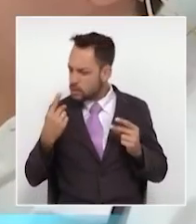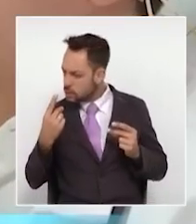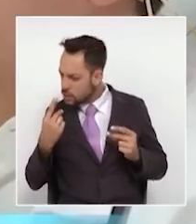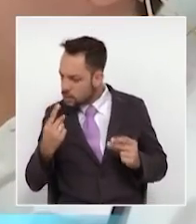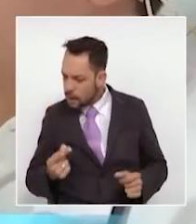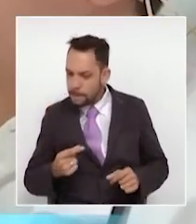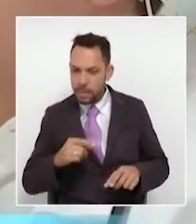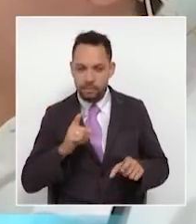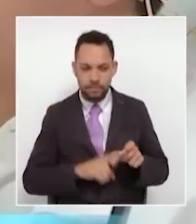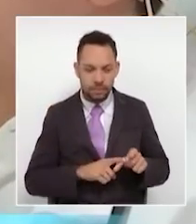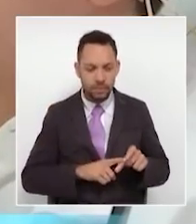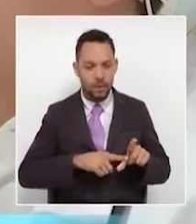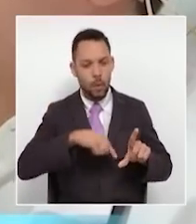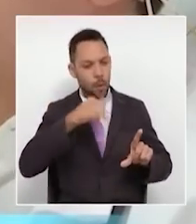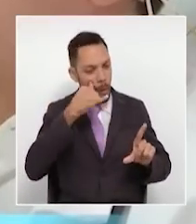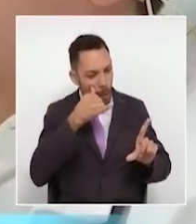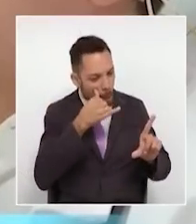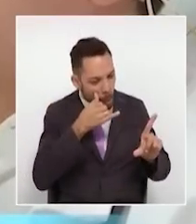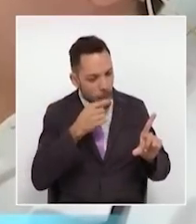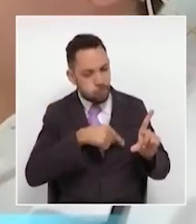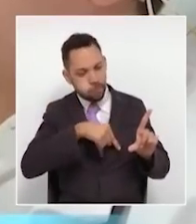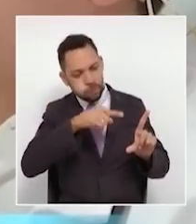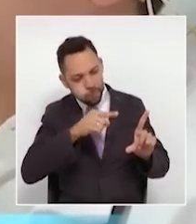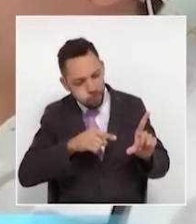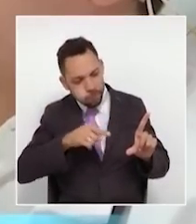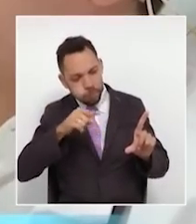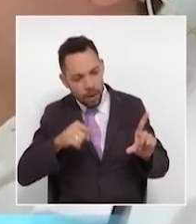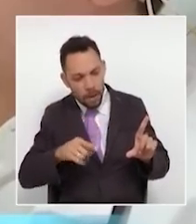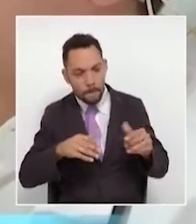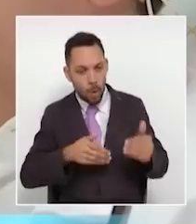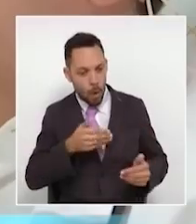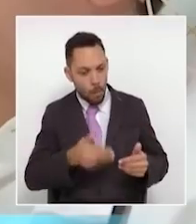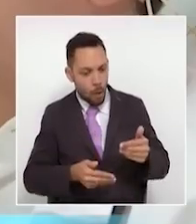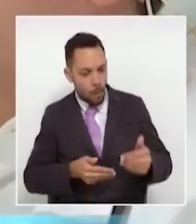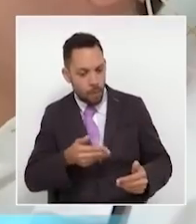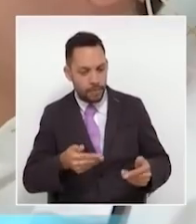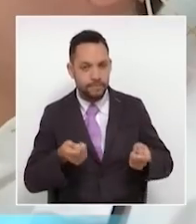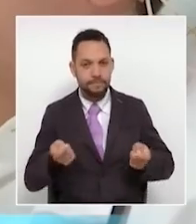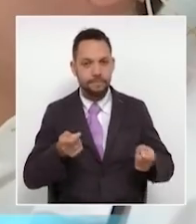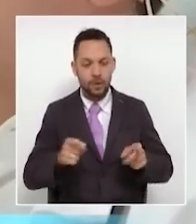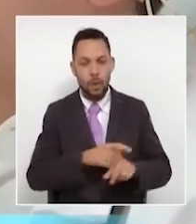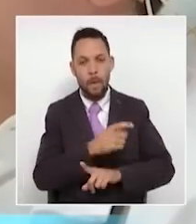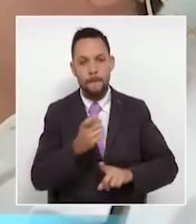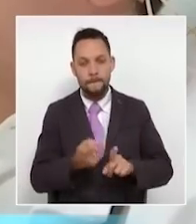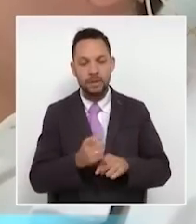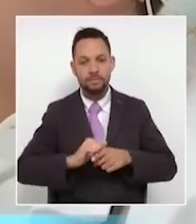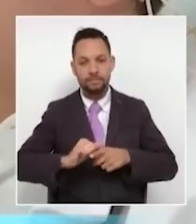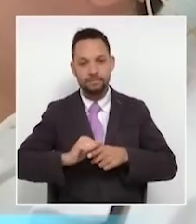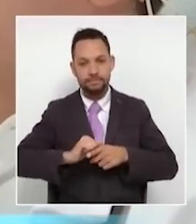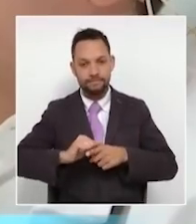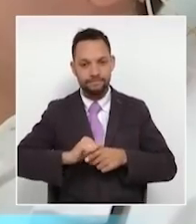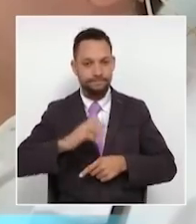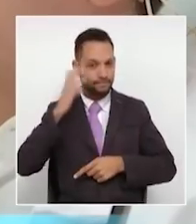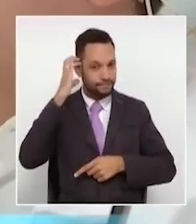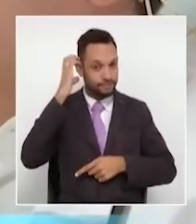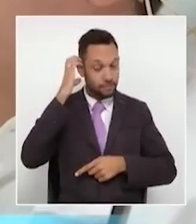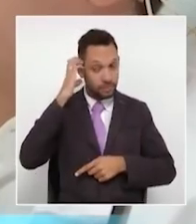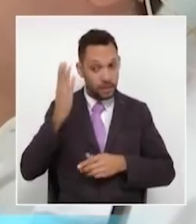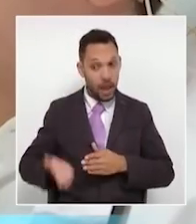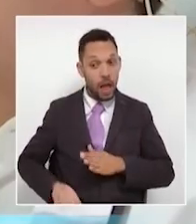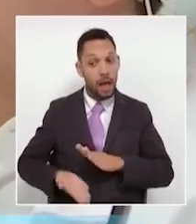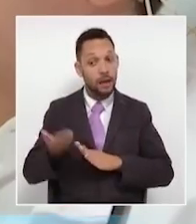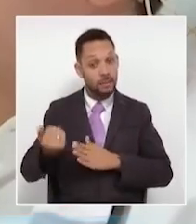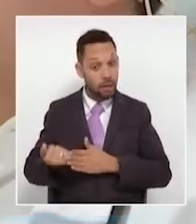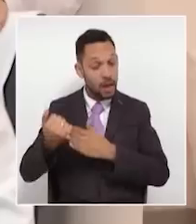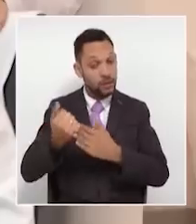vídeo se reproduzca más rápido nosotros vamos a incrementar la dificultad para que sea un óptimo entrenamiento cerebral entonces aquí vamos a ver cómo